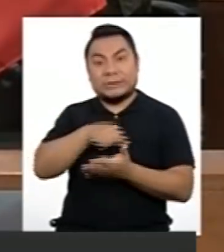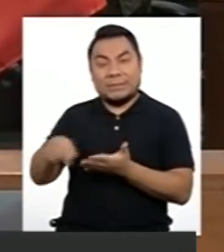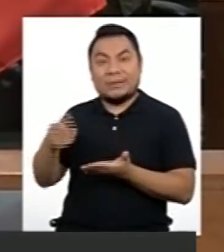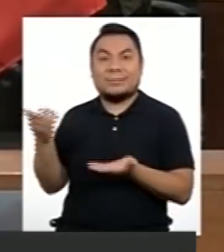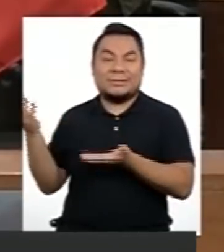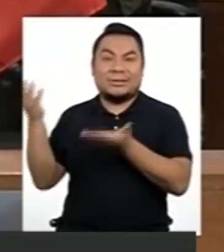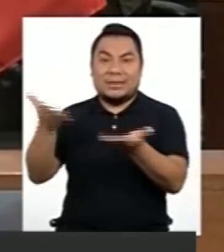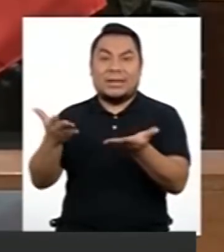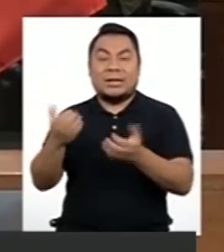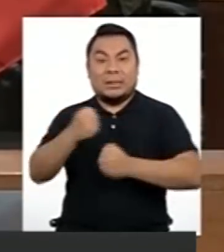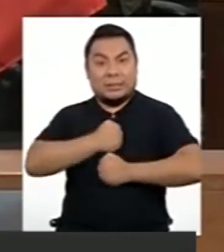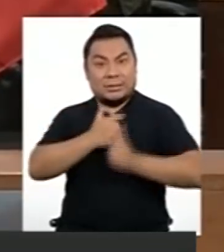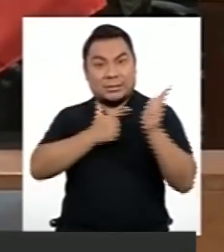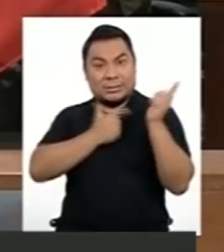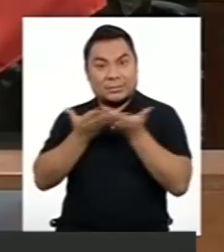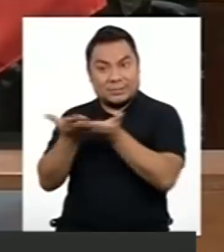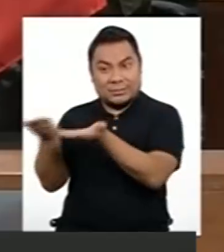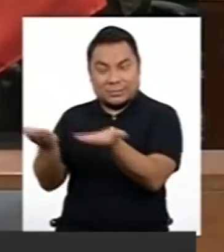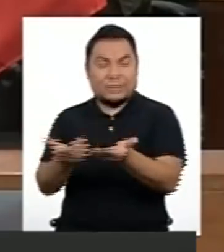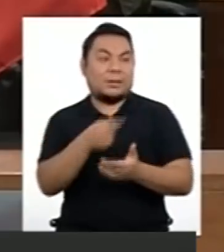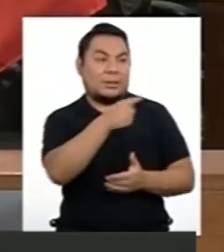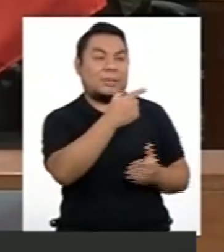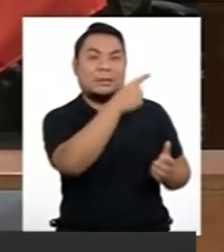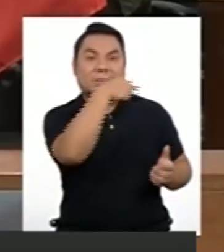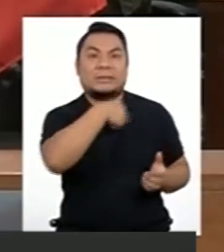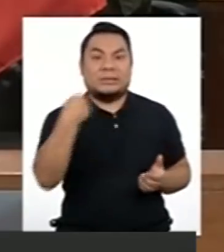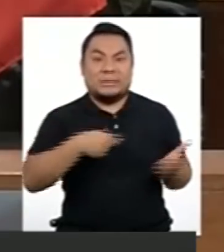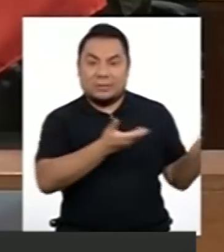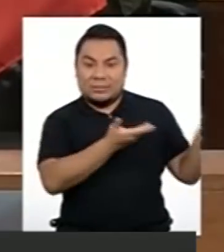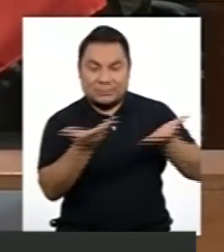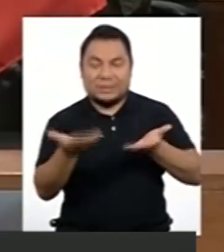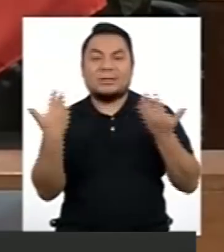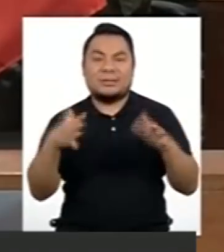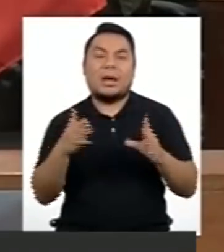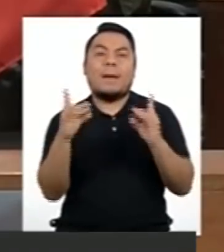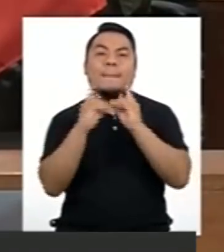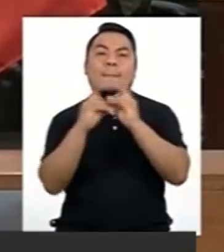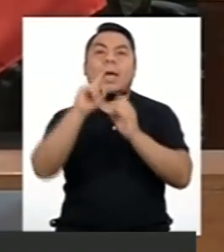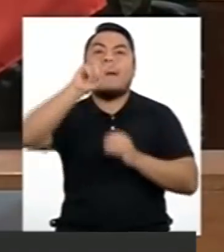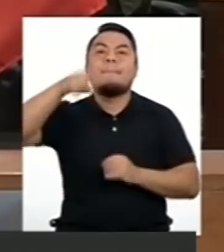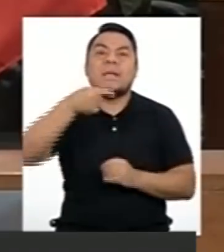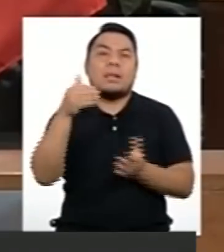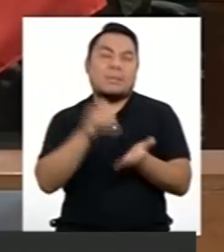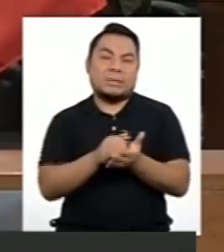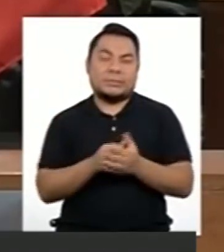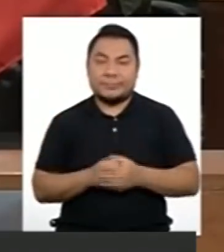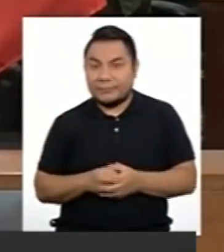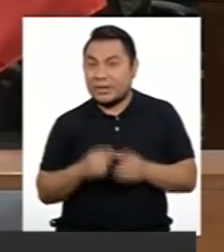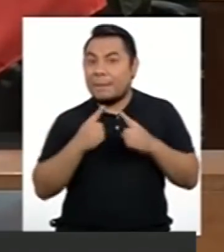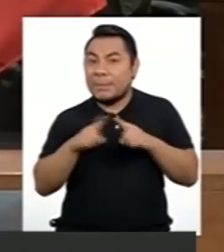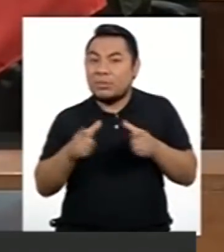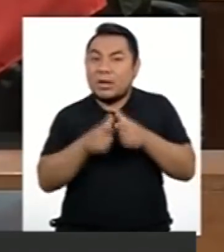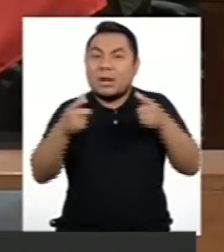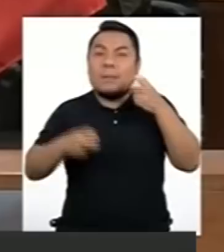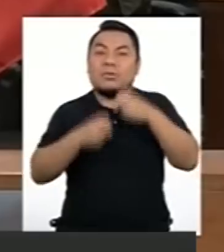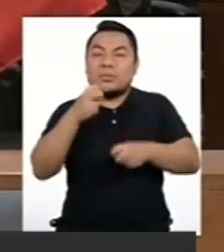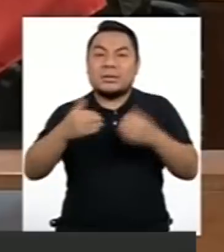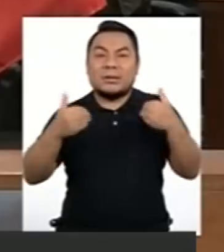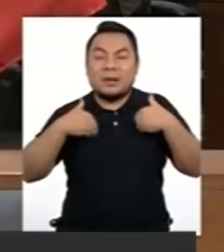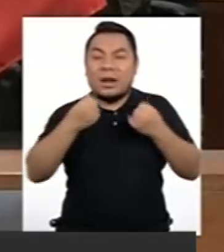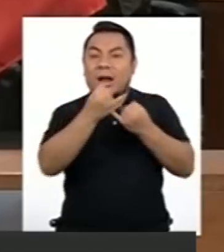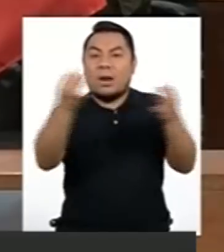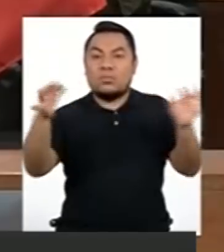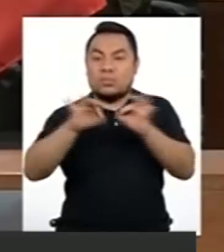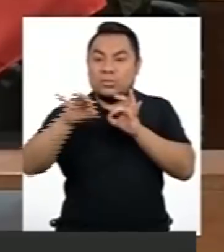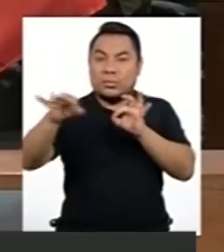hasta las 1.000 camas UCI para poder seguir atendiendo. Sin embargo, el gran problema que tenemos es que en